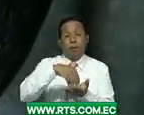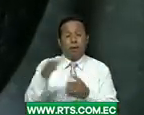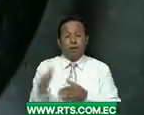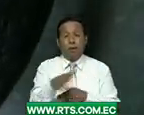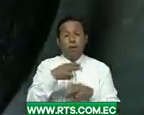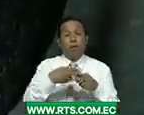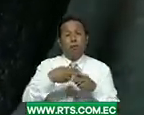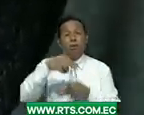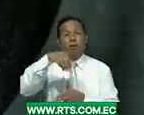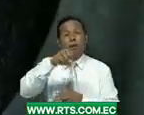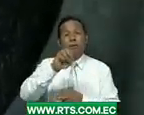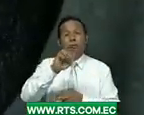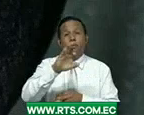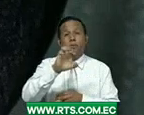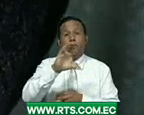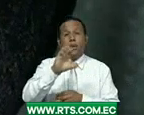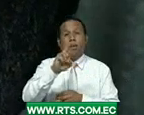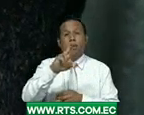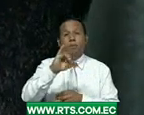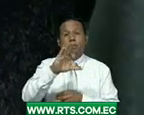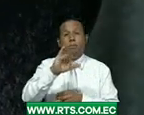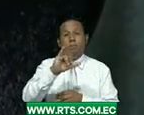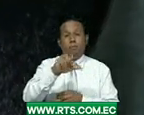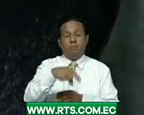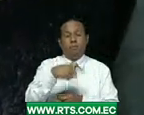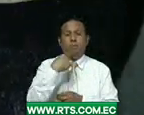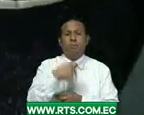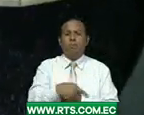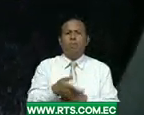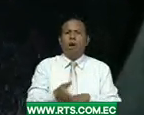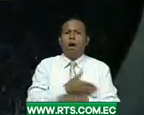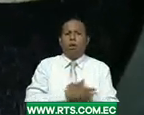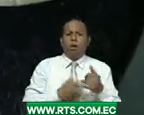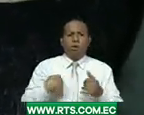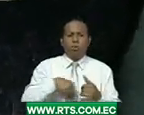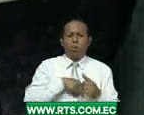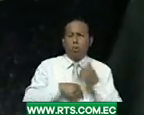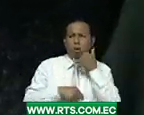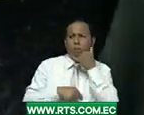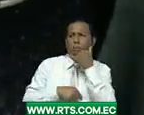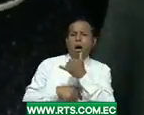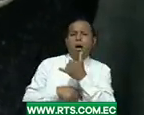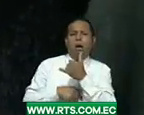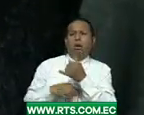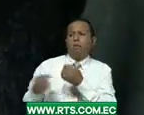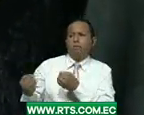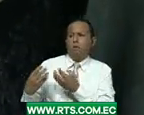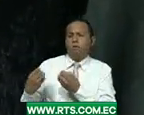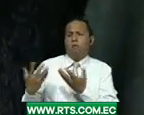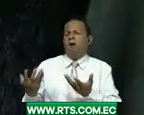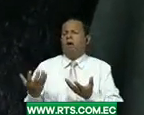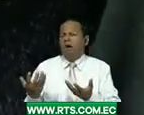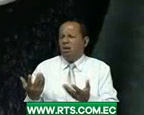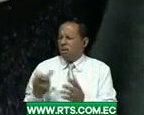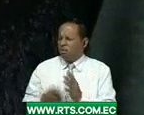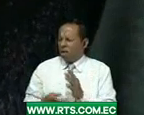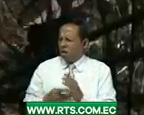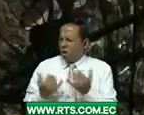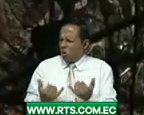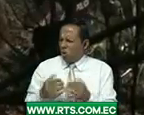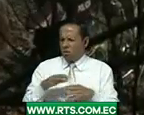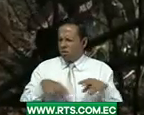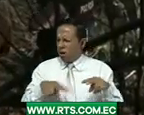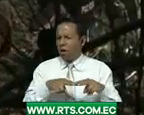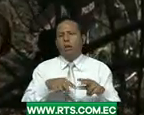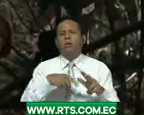de una llamada y a través de ello pues pudimos enterarnos de los sucesos del día de hoy.